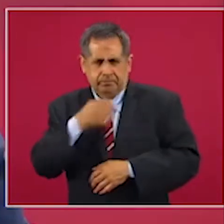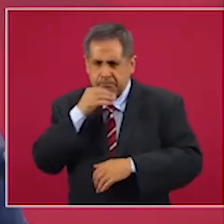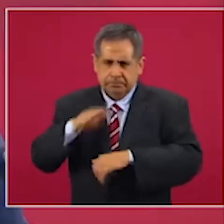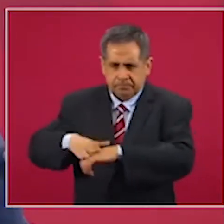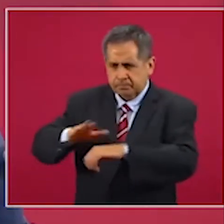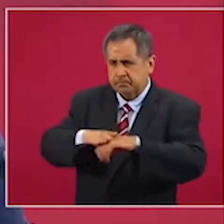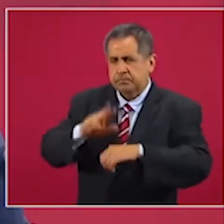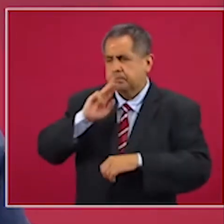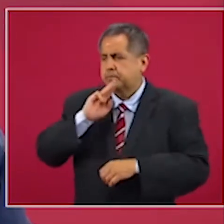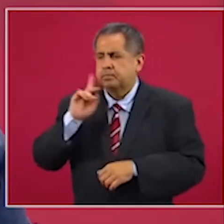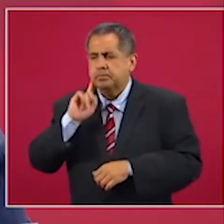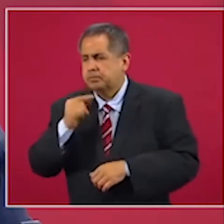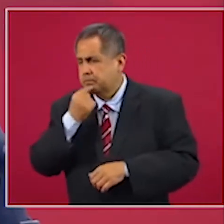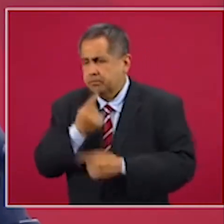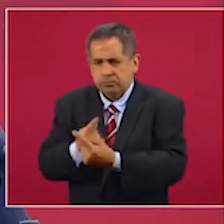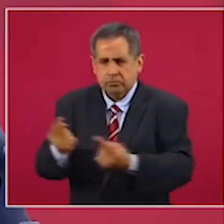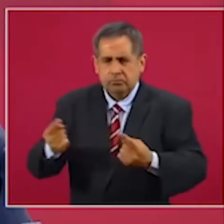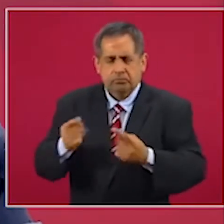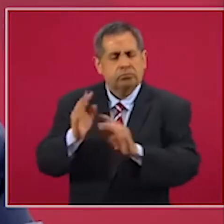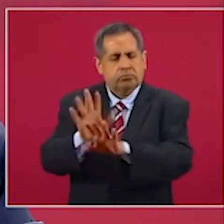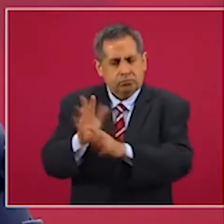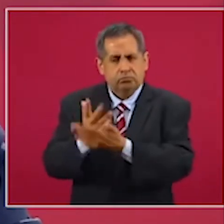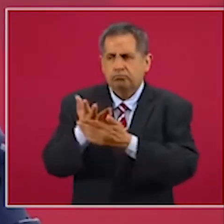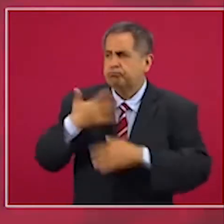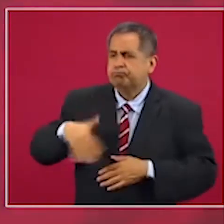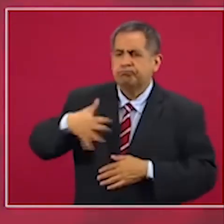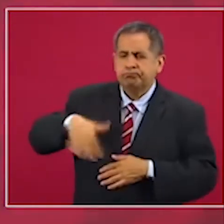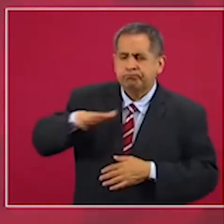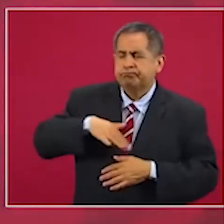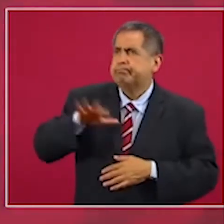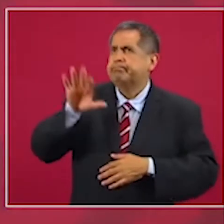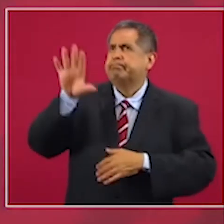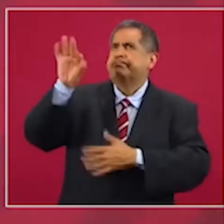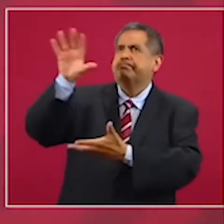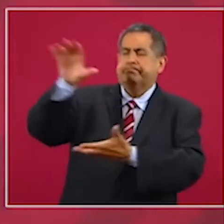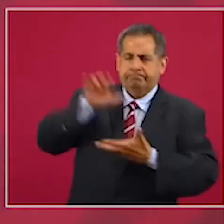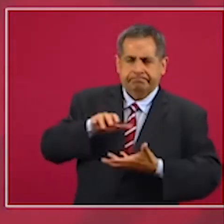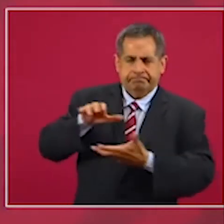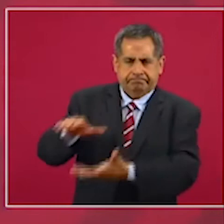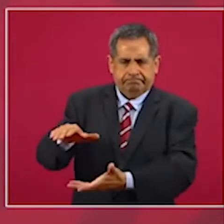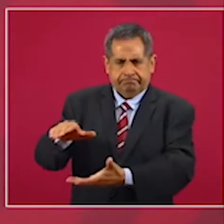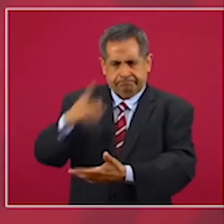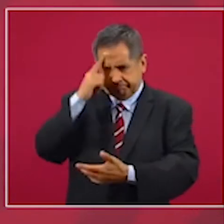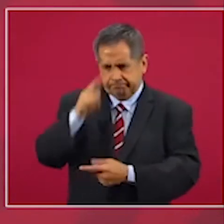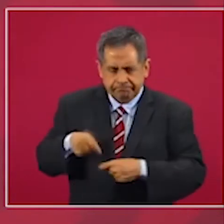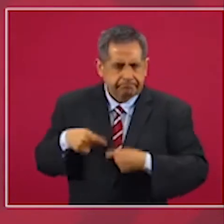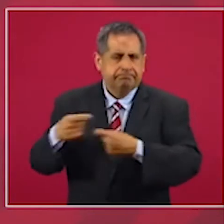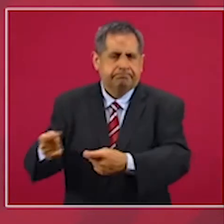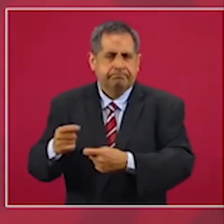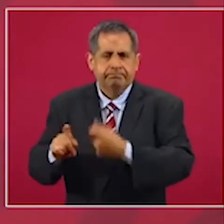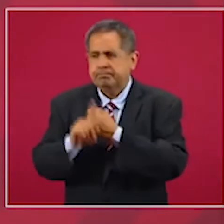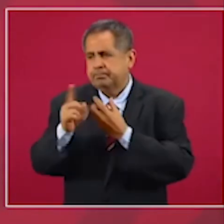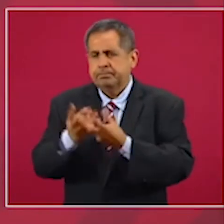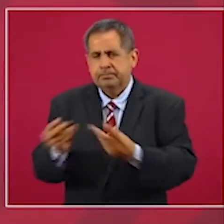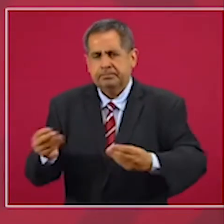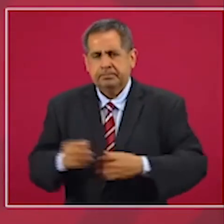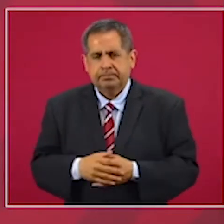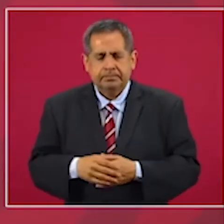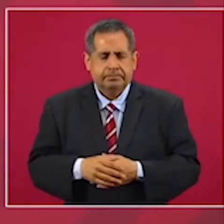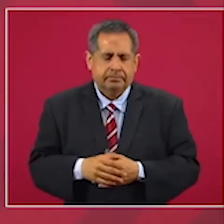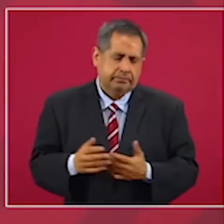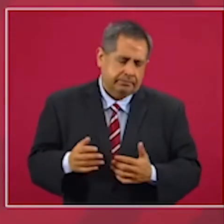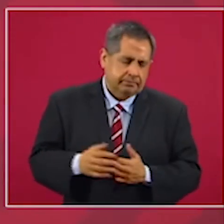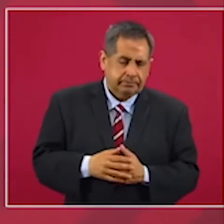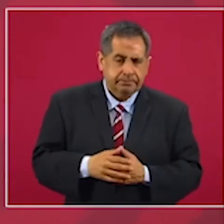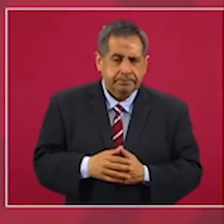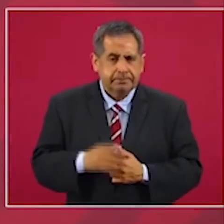que será excarcelada será aquella que lleva más de 10 años en prisión y que aún no recibe alguna sentencia además a los adultos mayores de